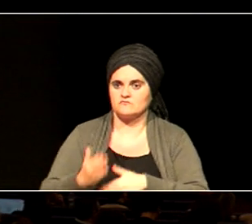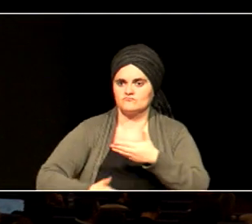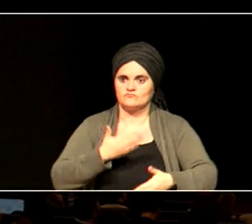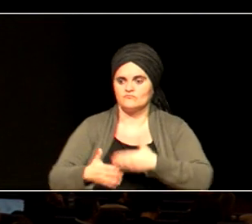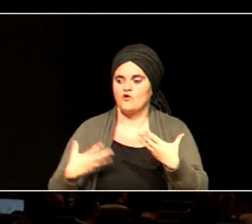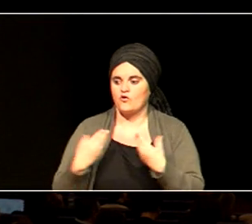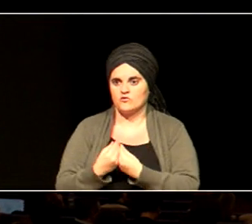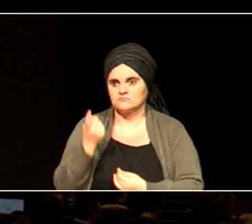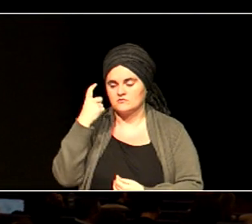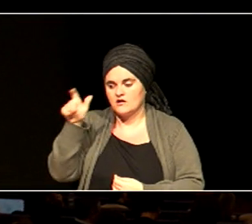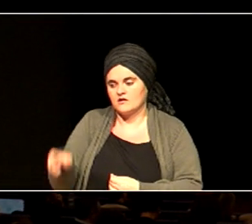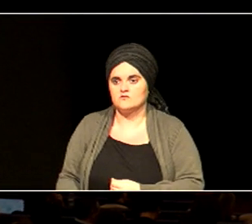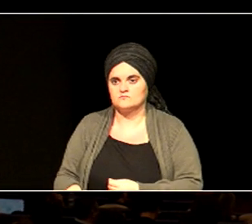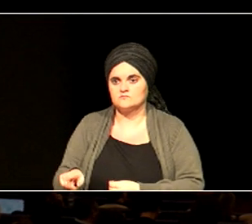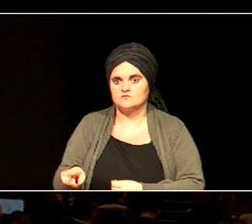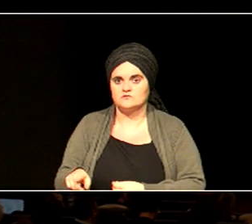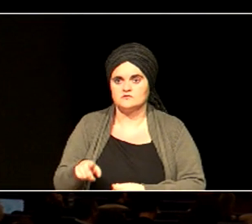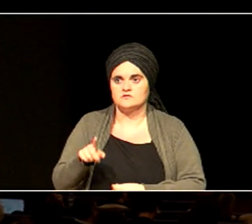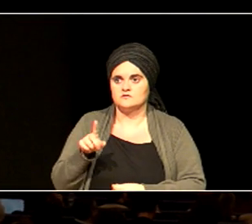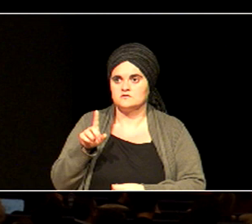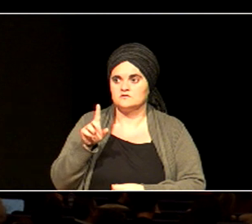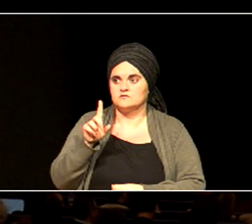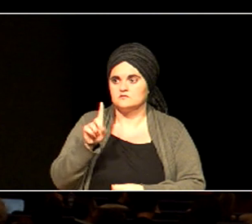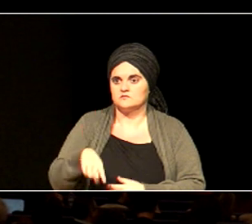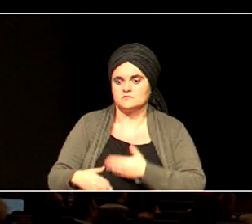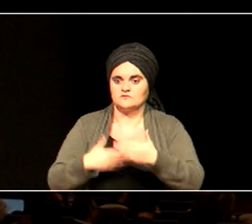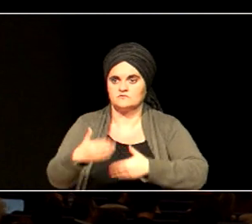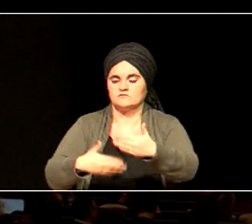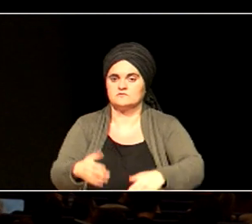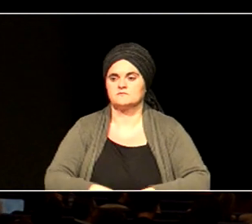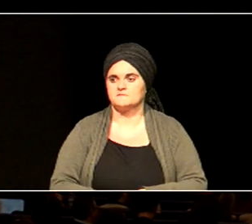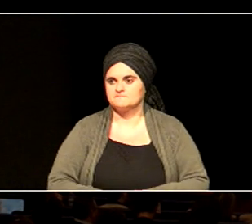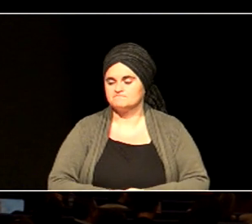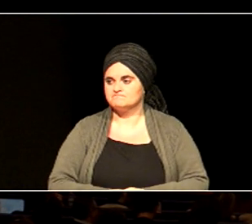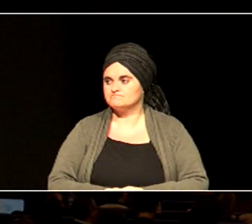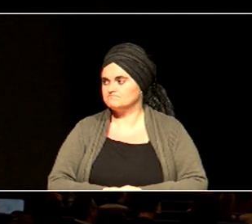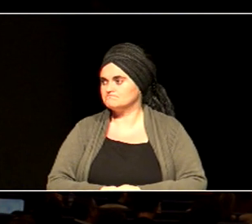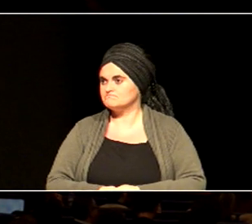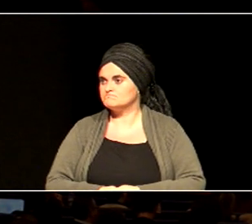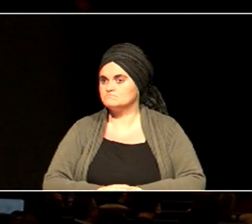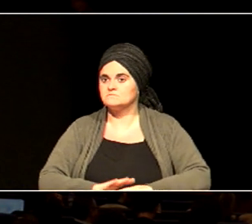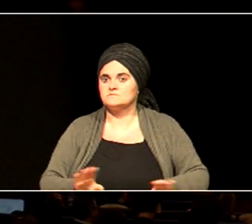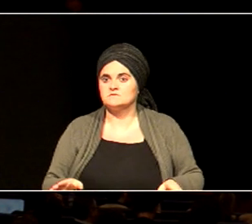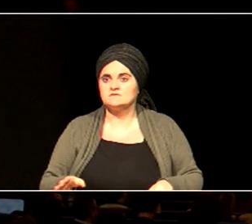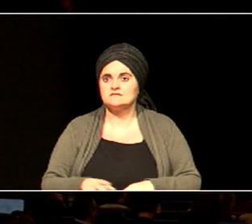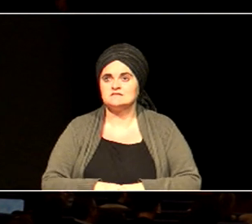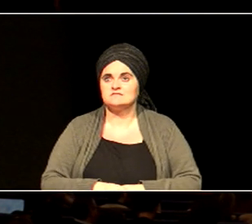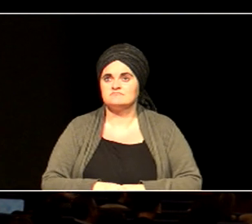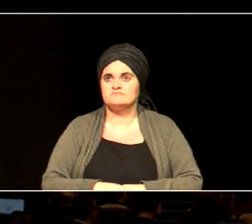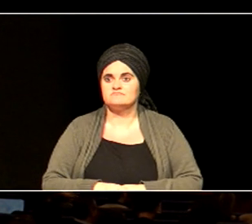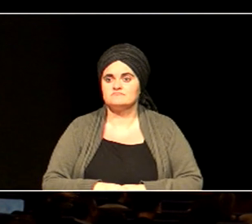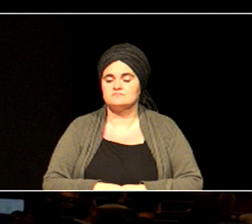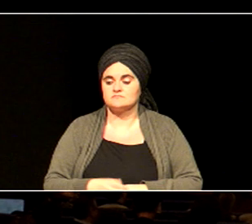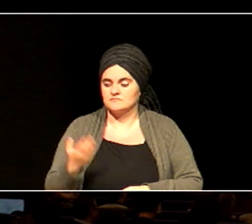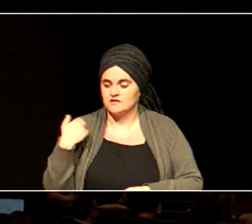horrekin, eta berdin-berdin, ba, talde dena indertzeko, ezta? Eta, bueno, nire, esan